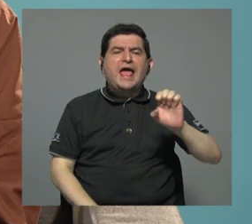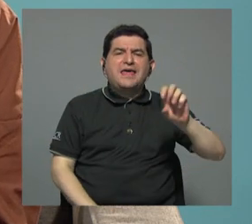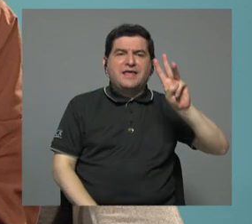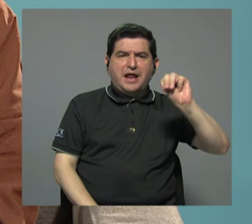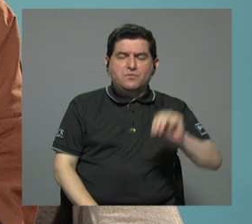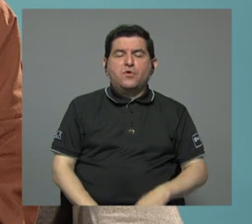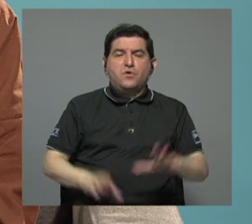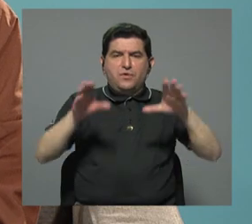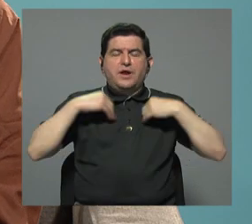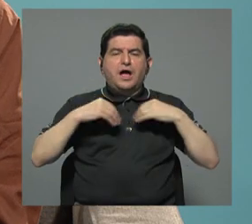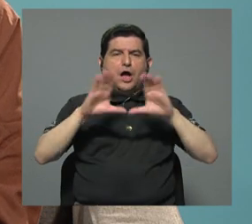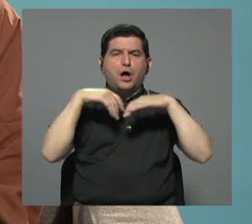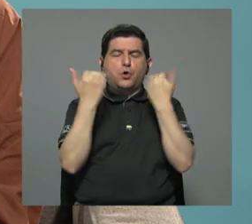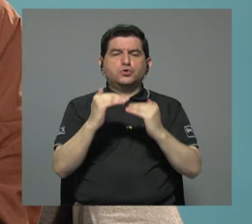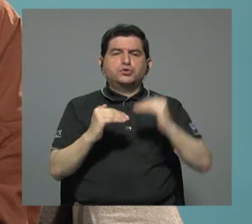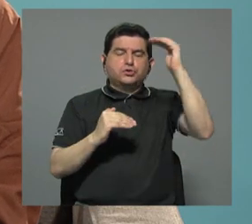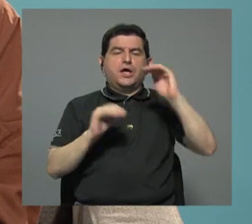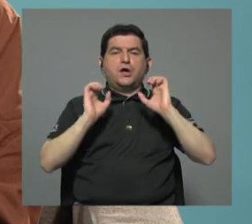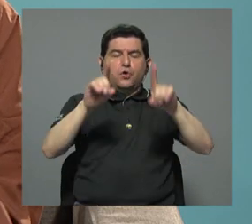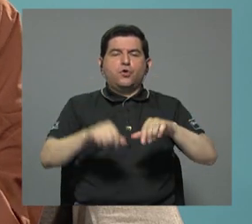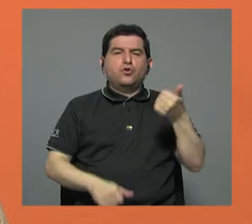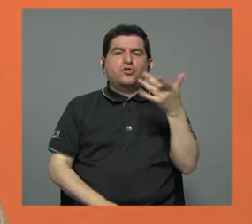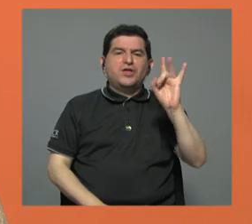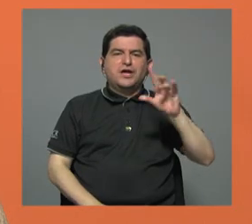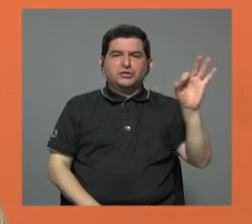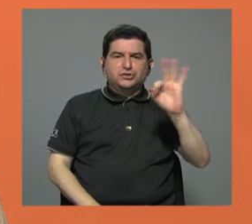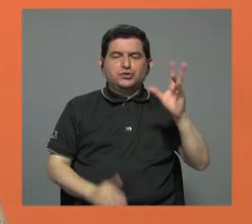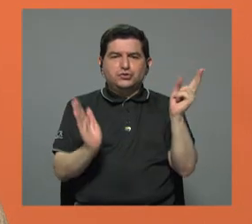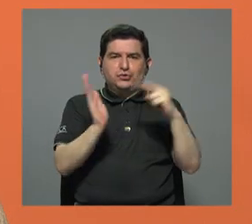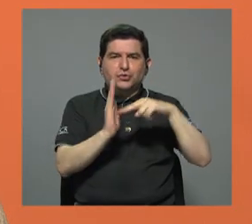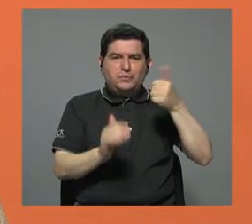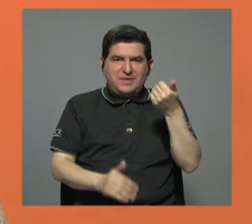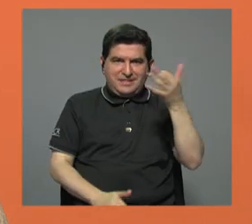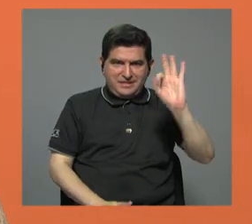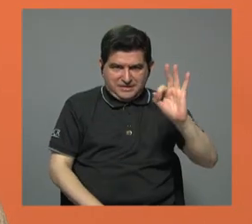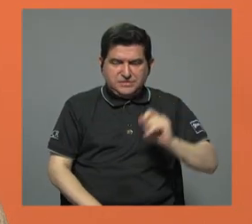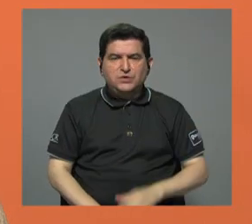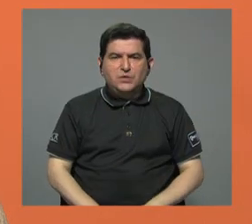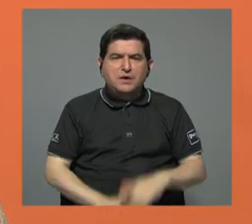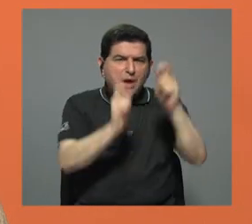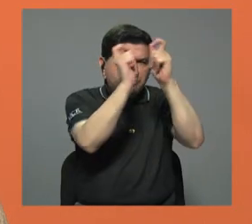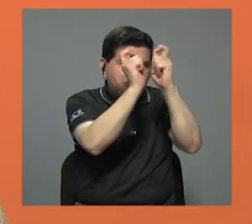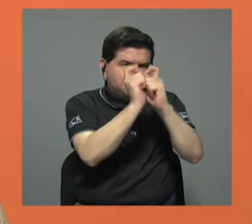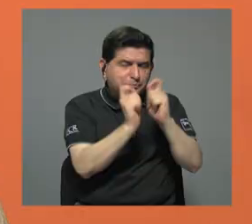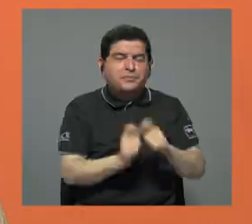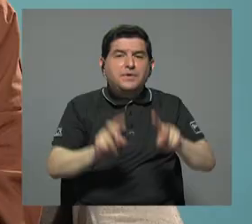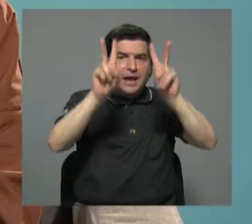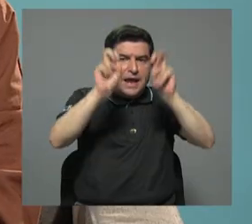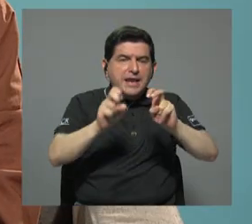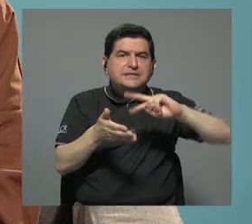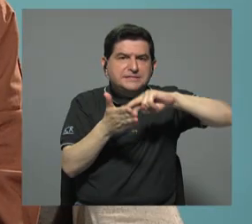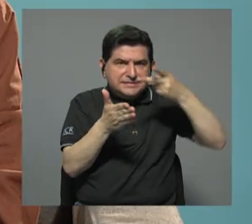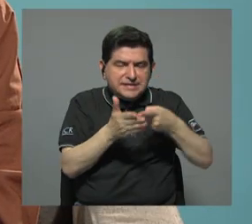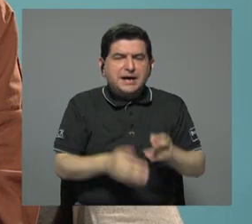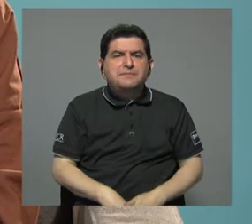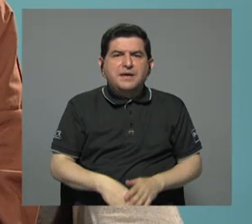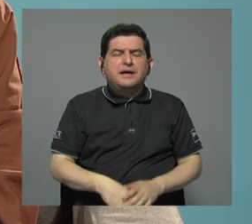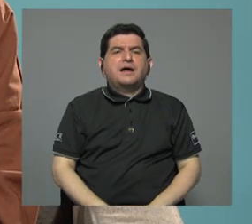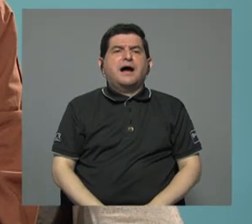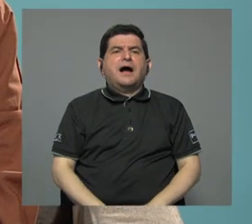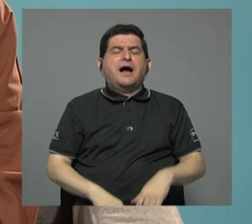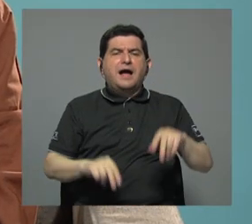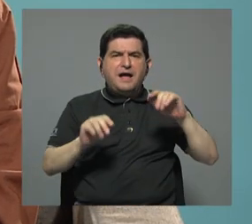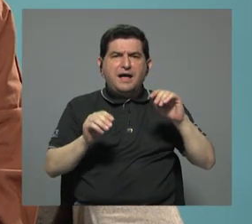por el consejo superior de educación el 18 de febrero de 2019 detallaba que las pruebas el rendimiento de las